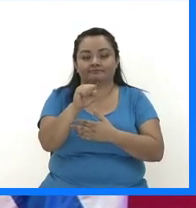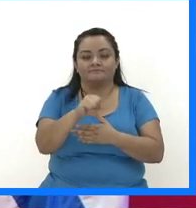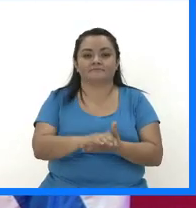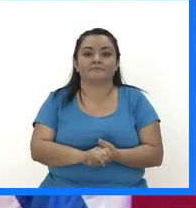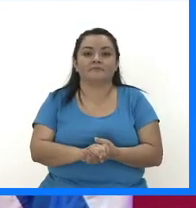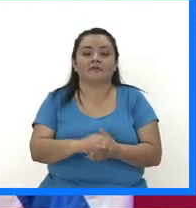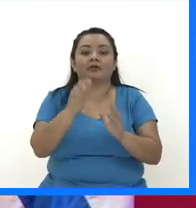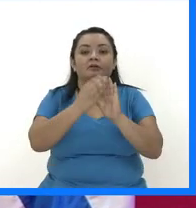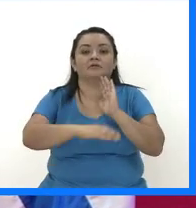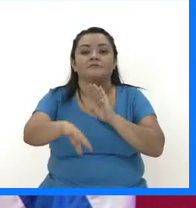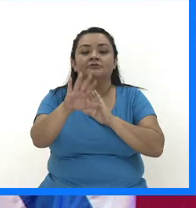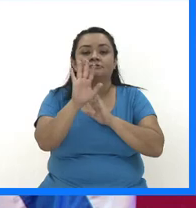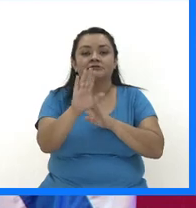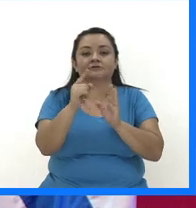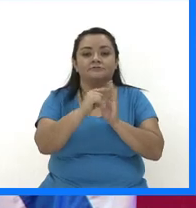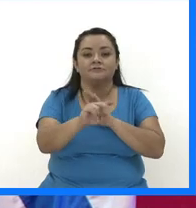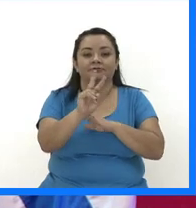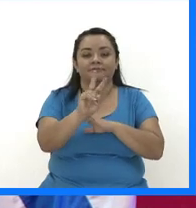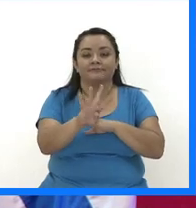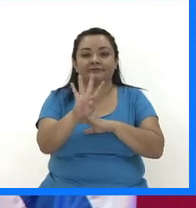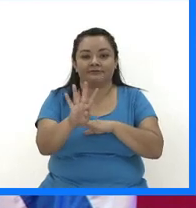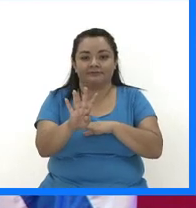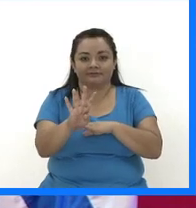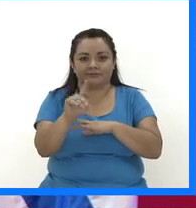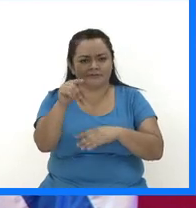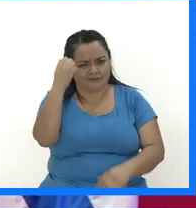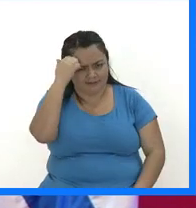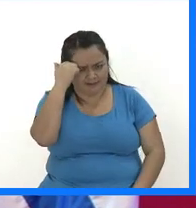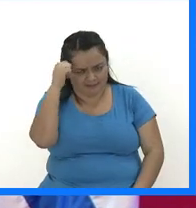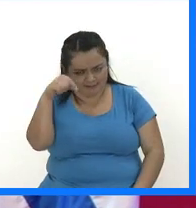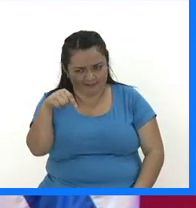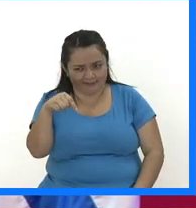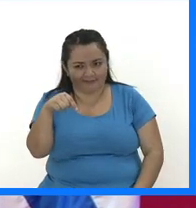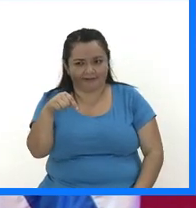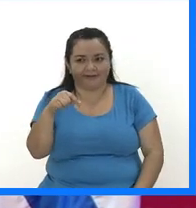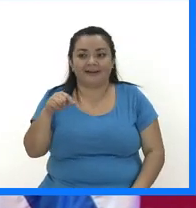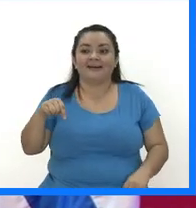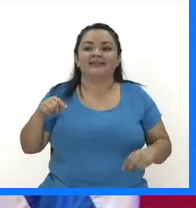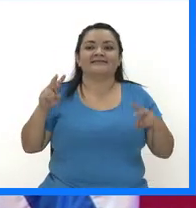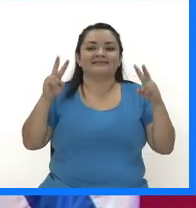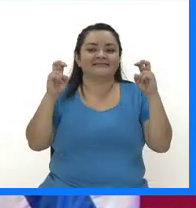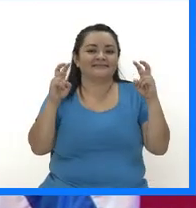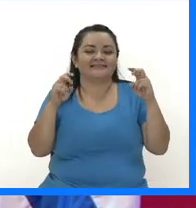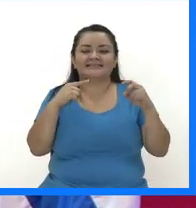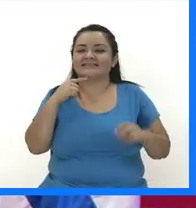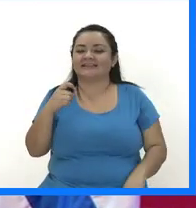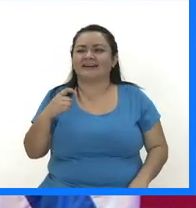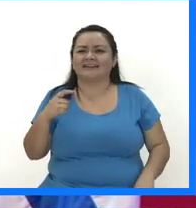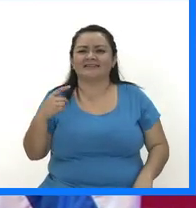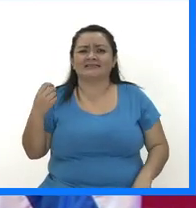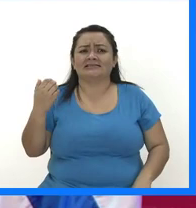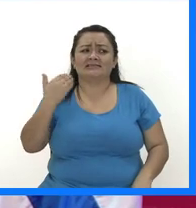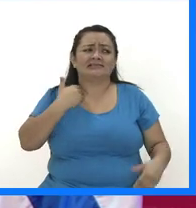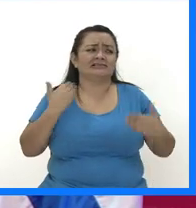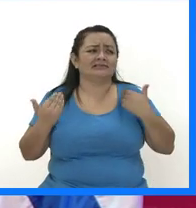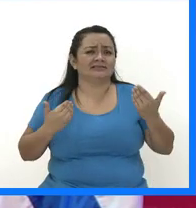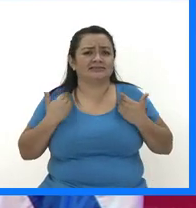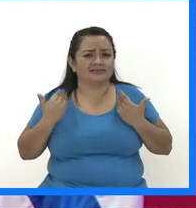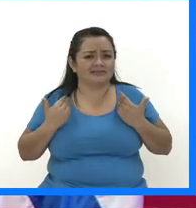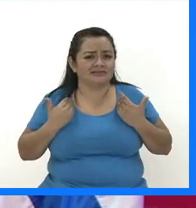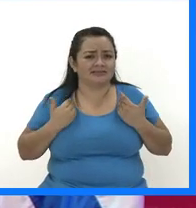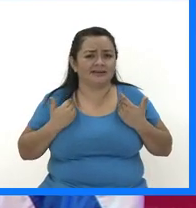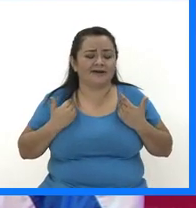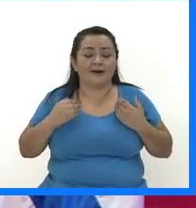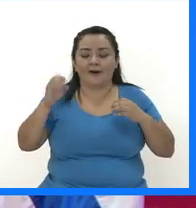capítulo 5 versículo 24 alguien está aprendiendo algo el día de hoy estamos preguntándonos quién te cortó las alas pudieron ser las críticas